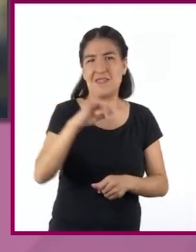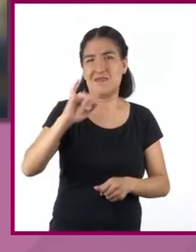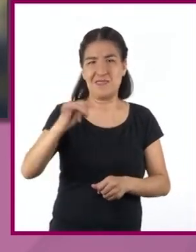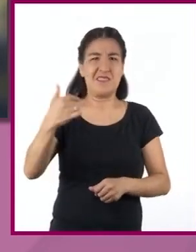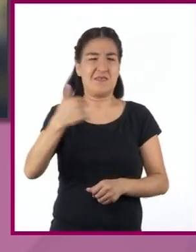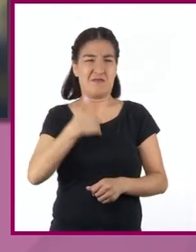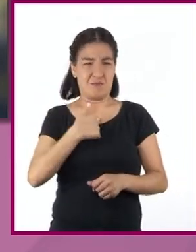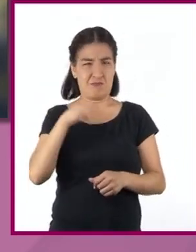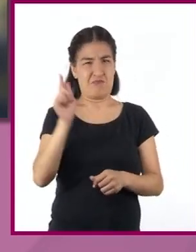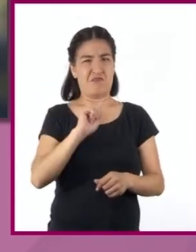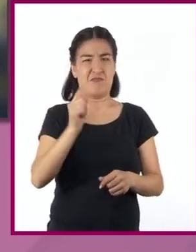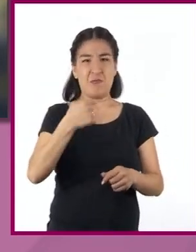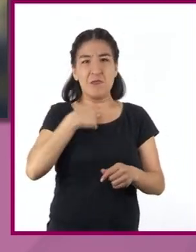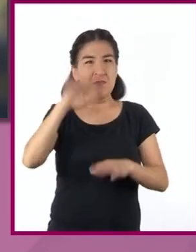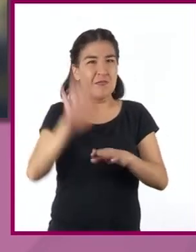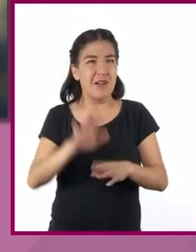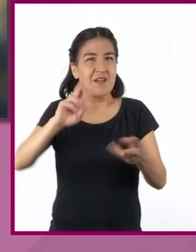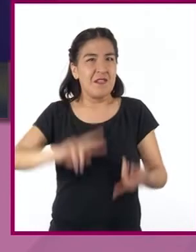¿Estaré cambiando de sexo?